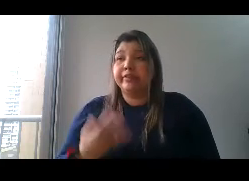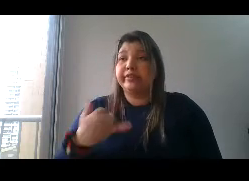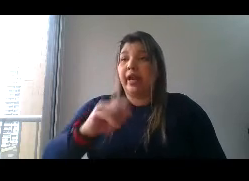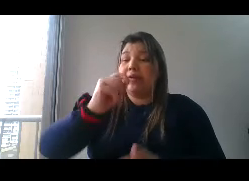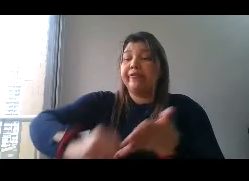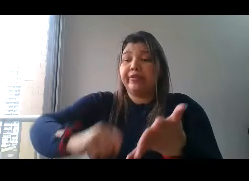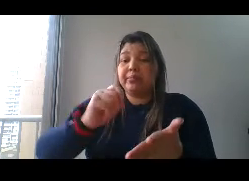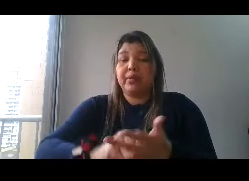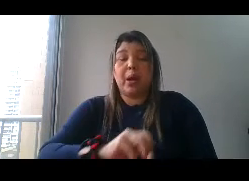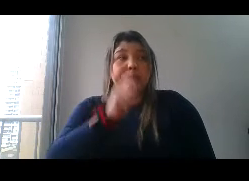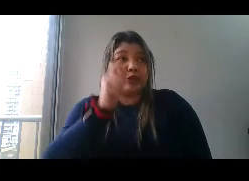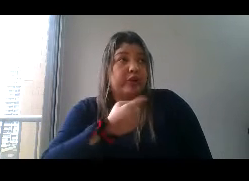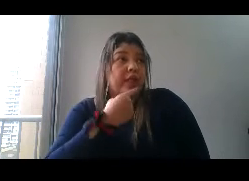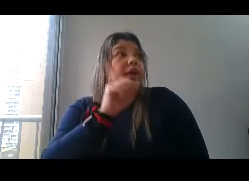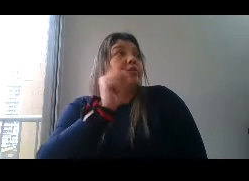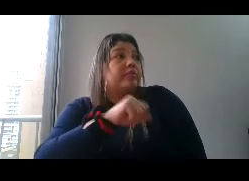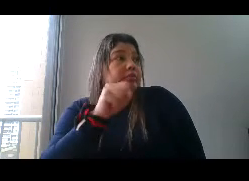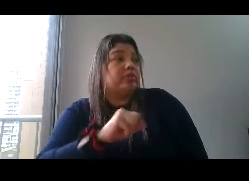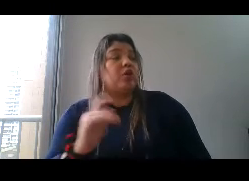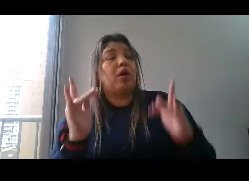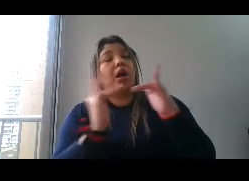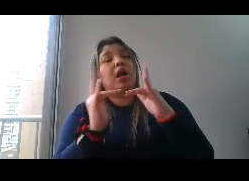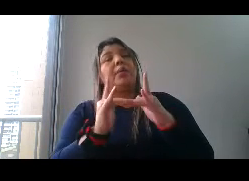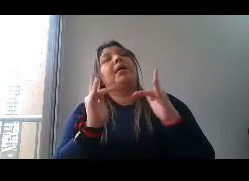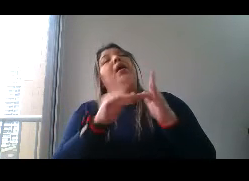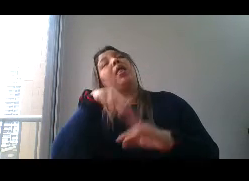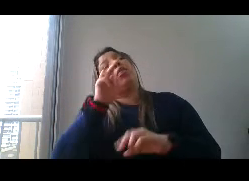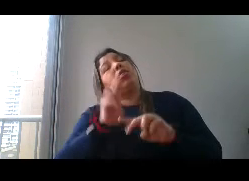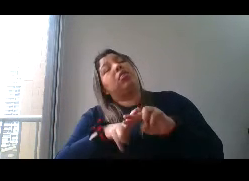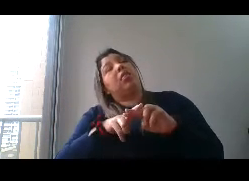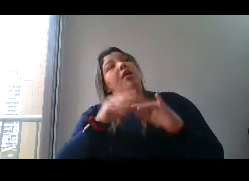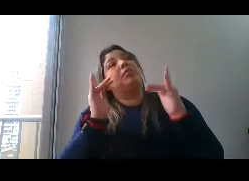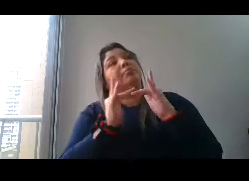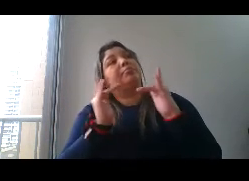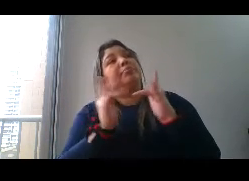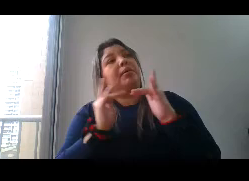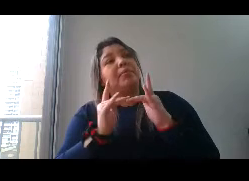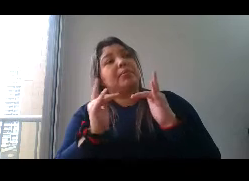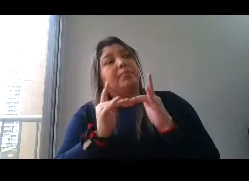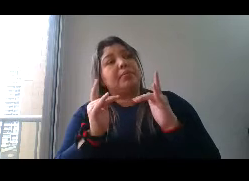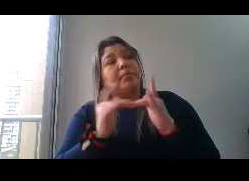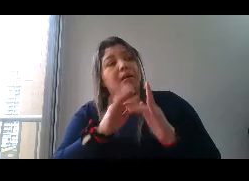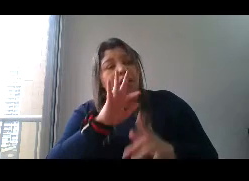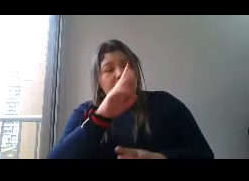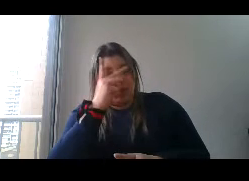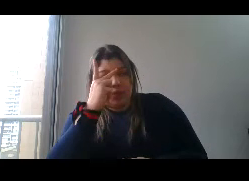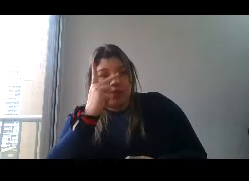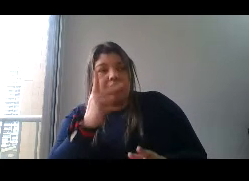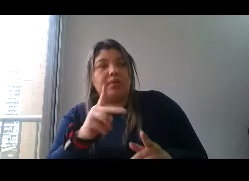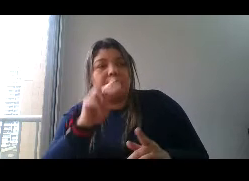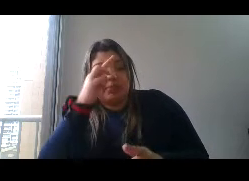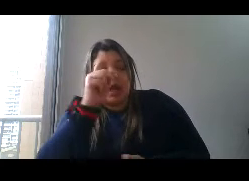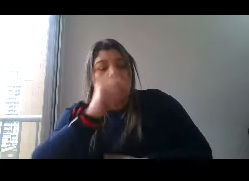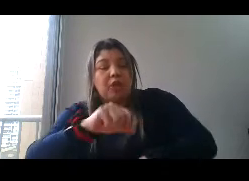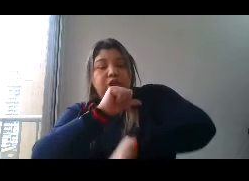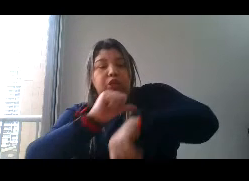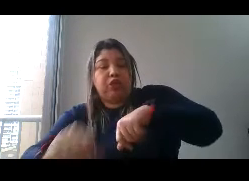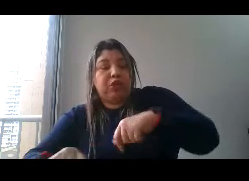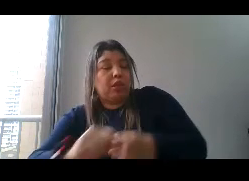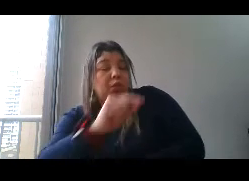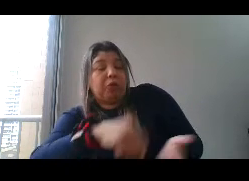dice, sí, yo lo firmé cuando estaba acostado precisamente en la mesa de mayo ya para el procedimiento quirúrgico, y